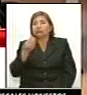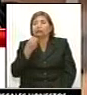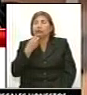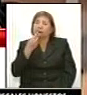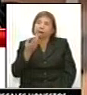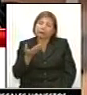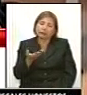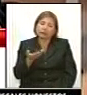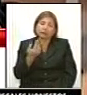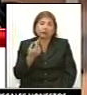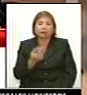eras un,